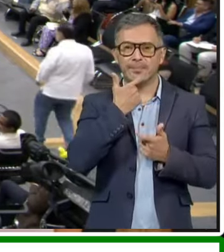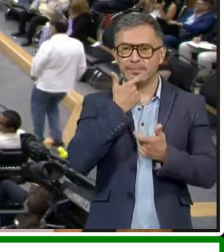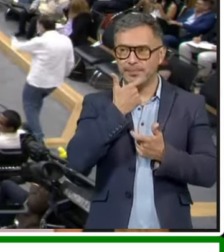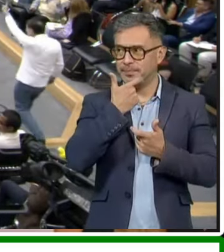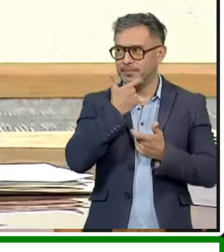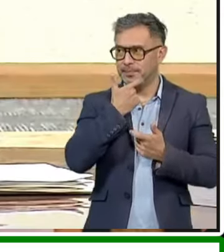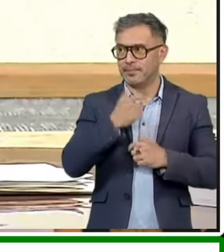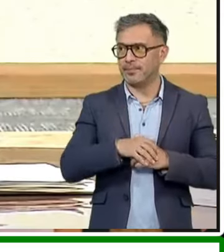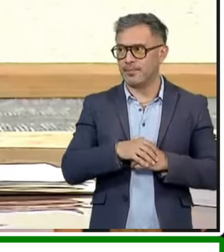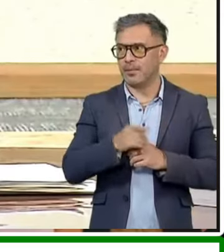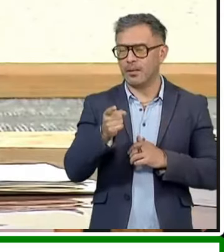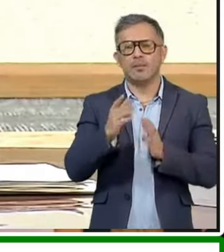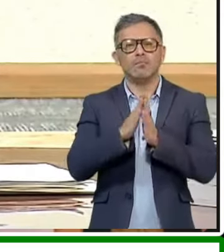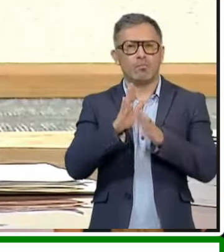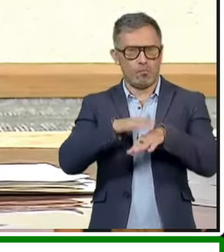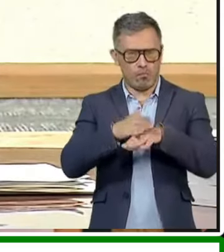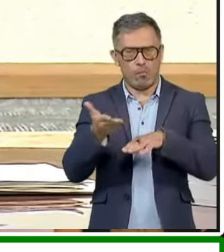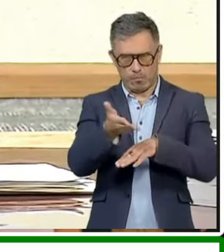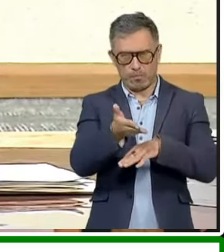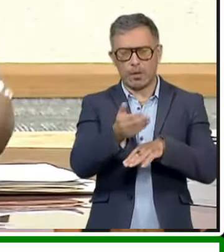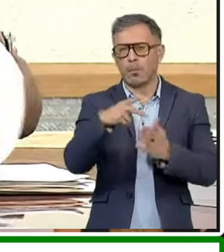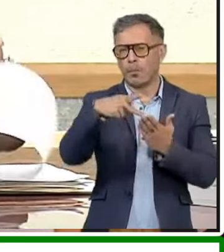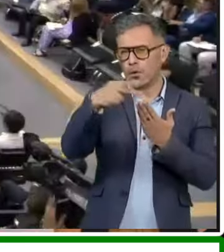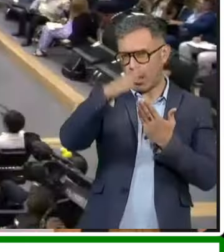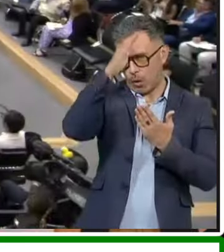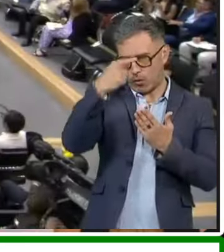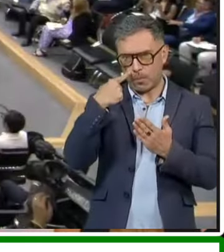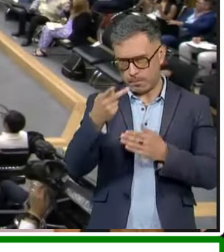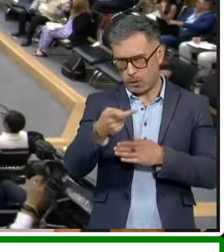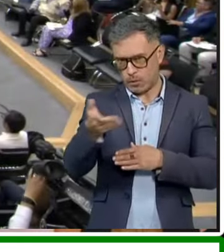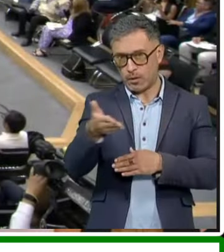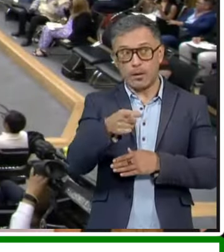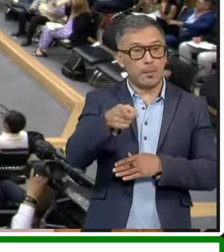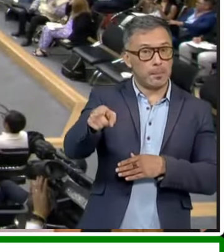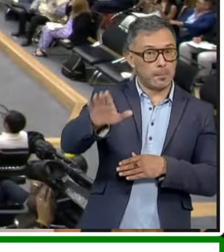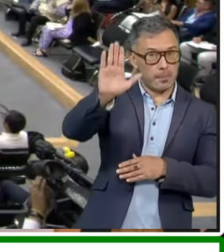sométalo a la consideración correspondiente el presente proyecto de acuerdo.